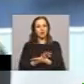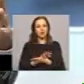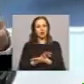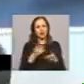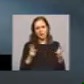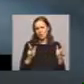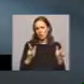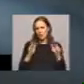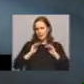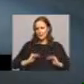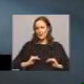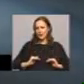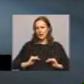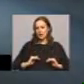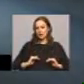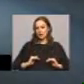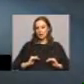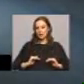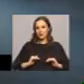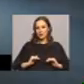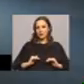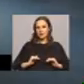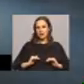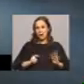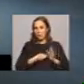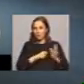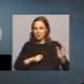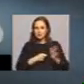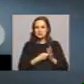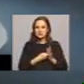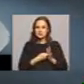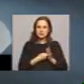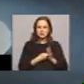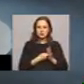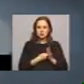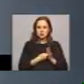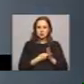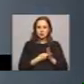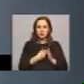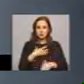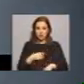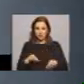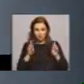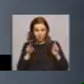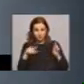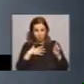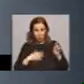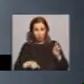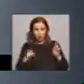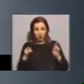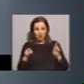libre, tranquilo, sin una presión como... Esa esperanza, tengo esa esperanza. Es que no